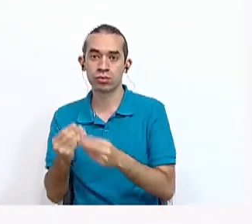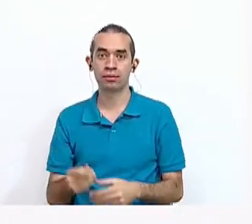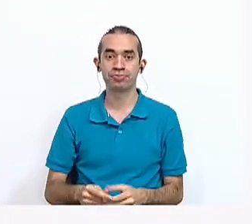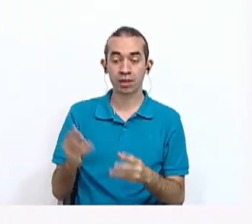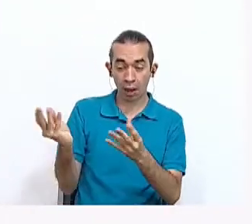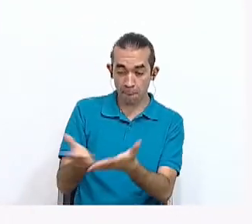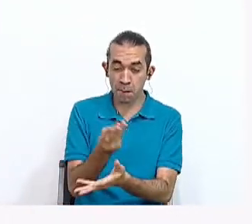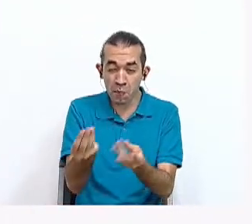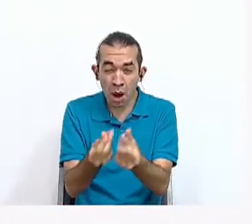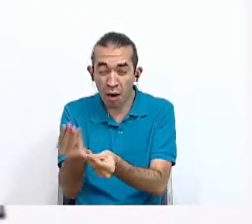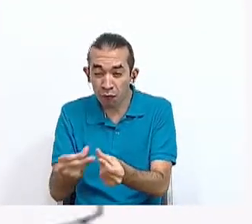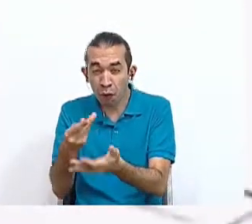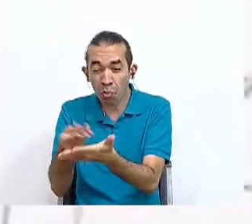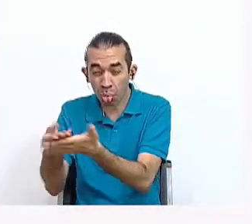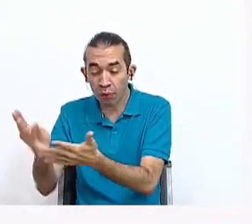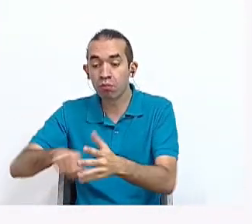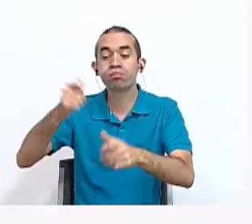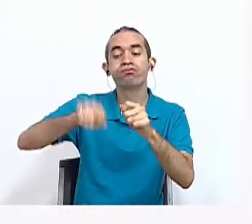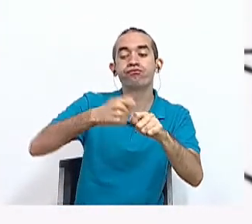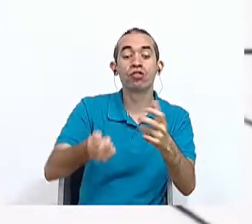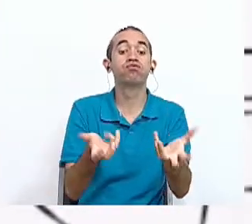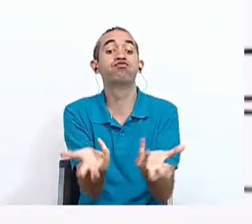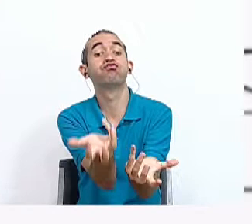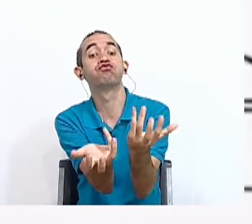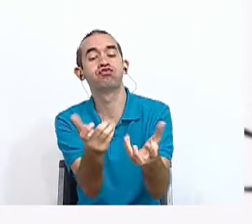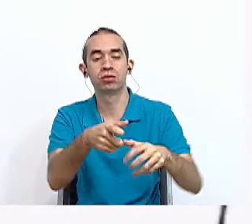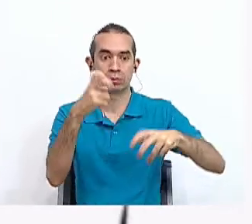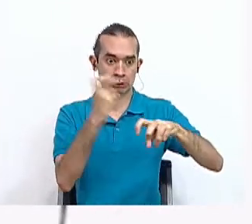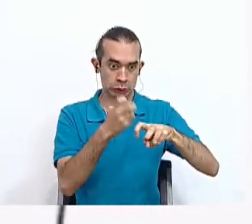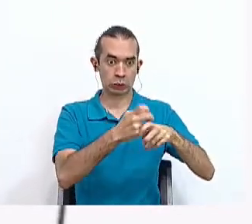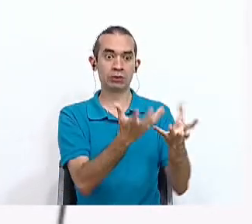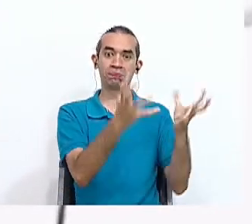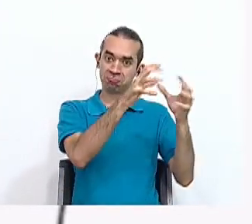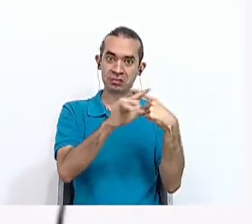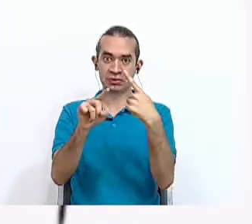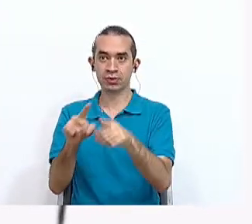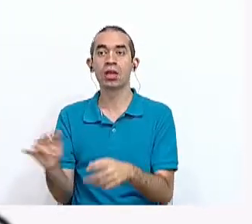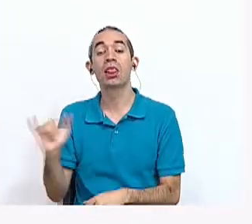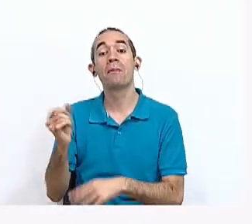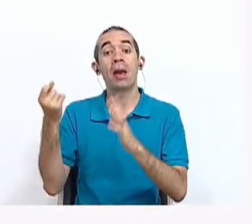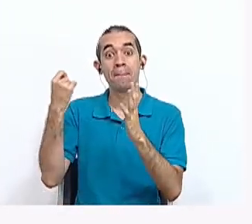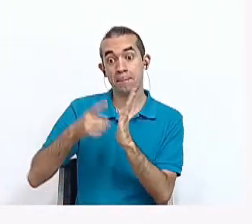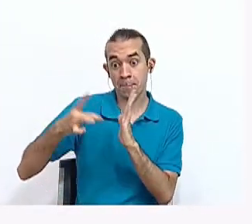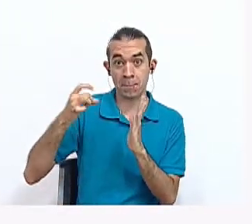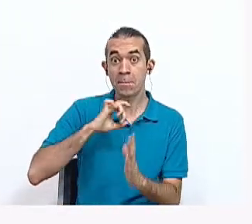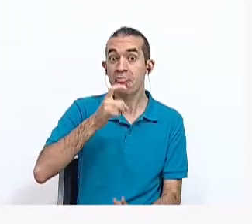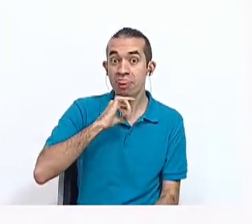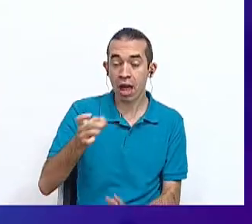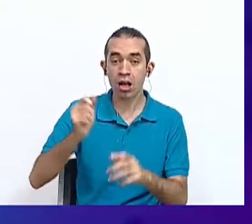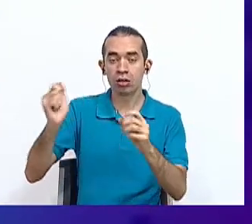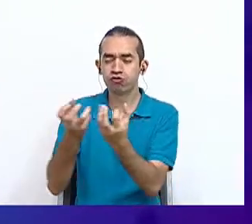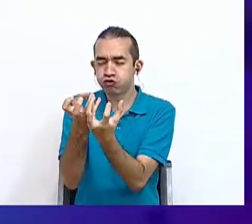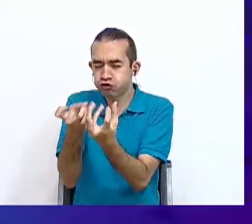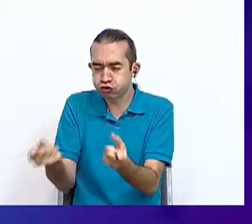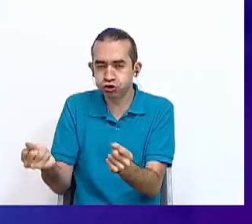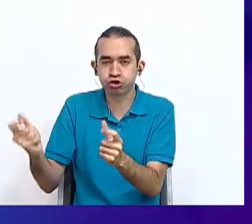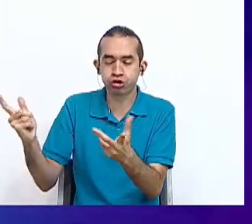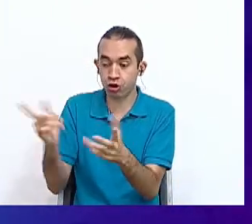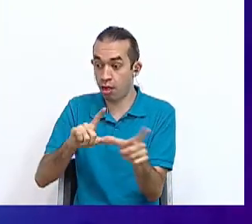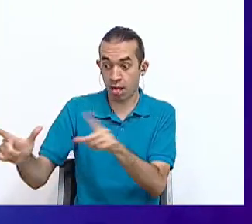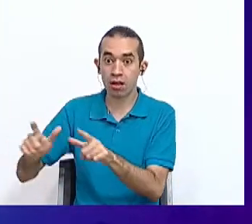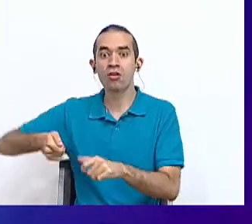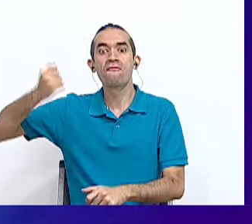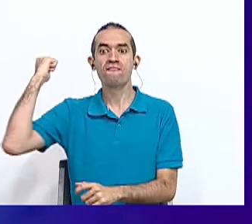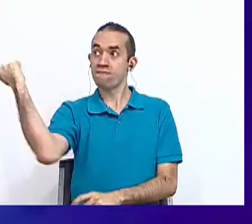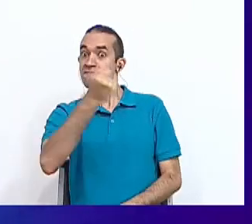hacer recipientes más resistentes y a fundir y mezclar metales para conseguir materiales más fuertes.